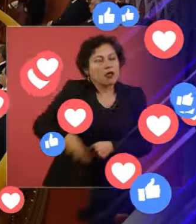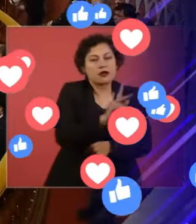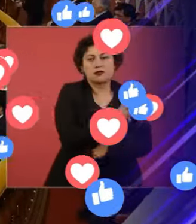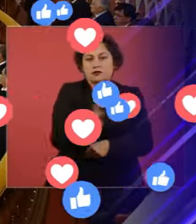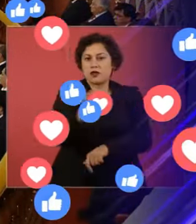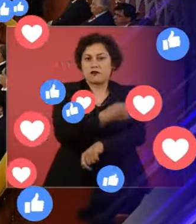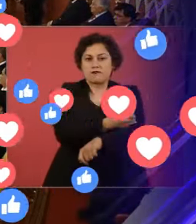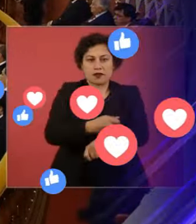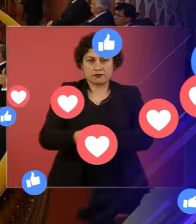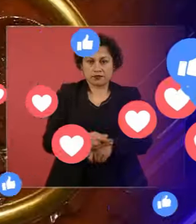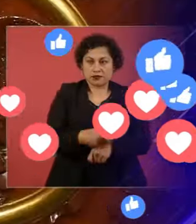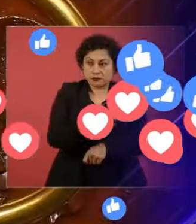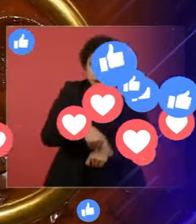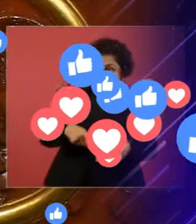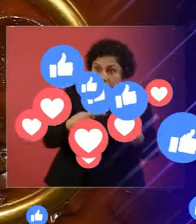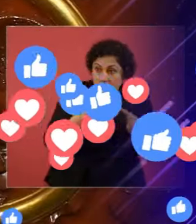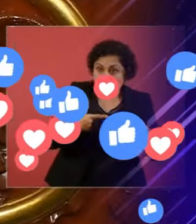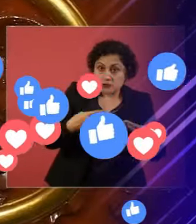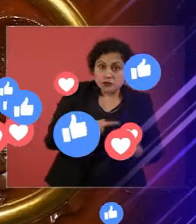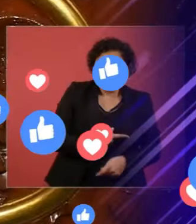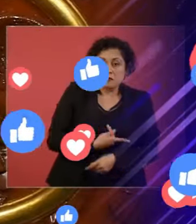para terminar sus estudios,